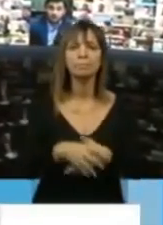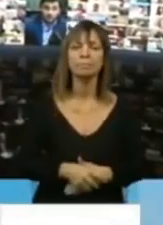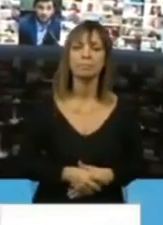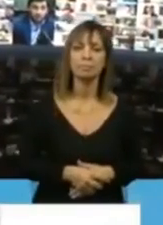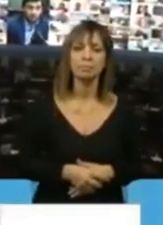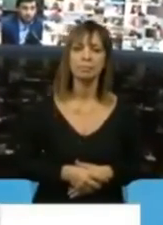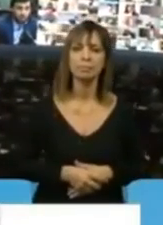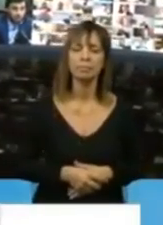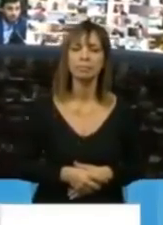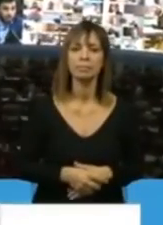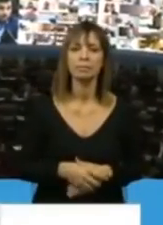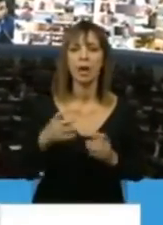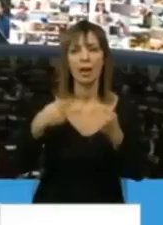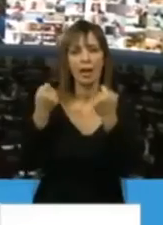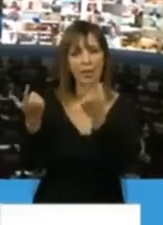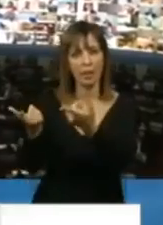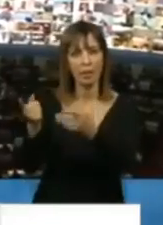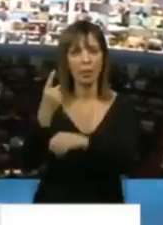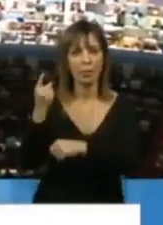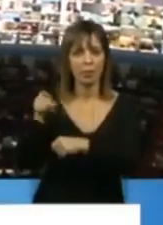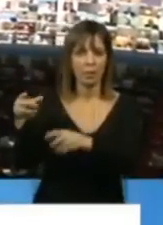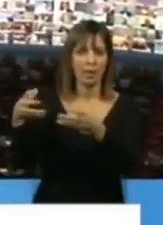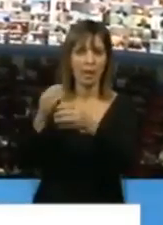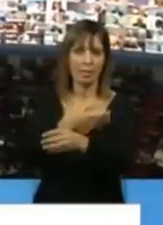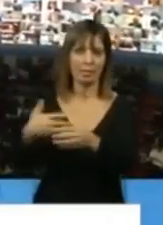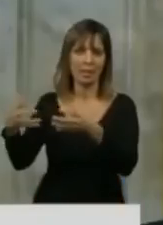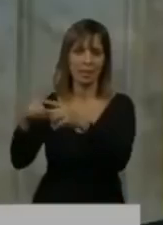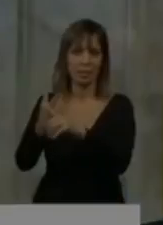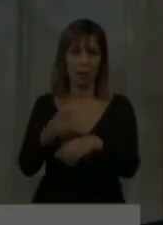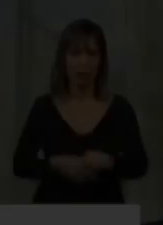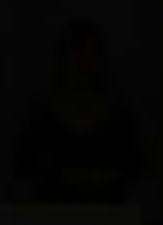minutos restantes al presidente de mi bloque gracias diputado tienen